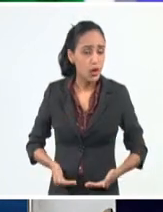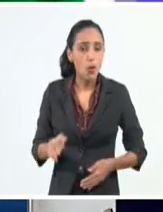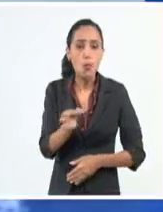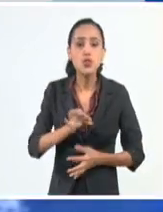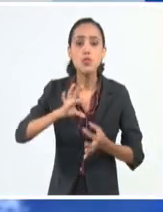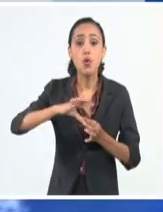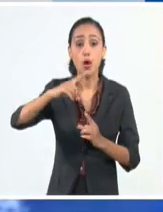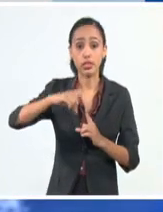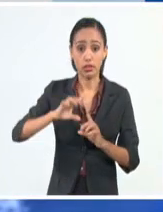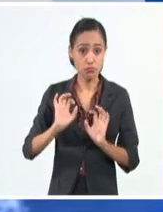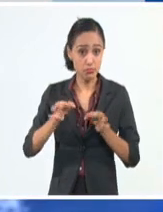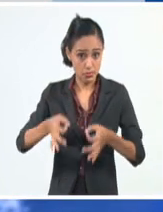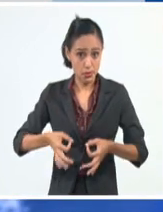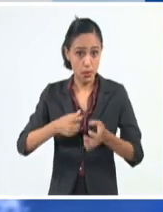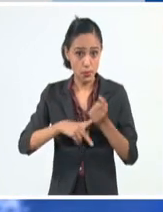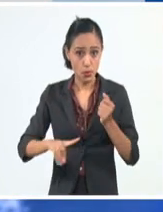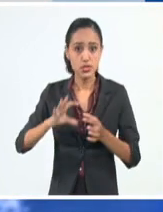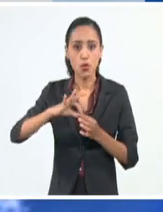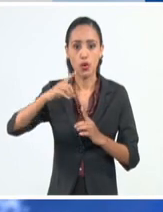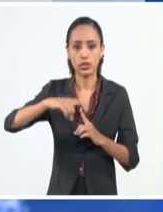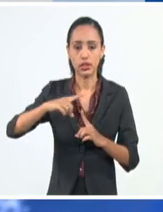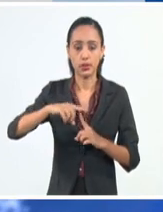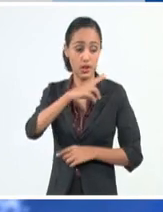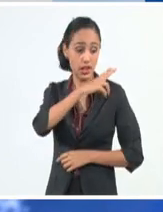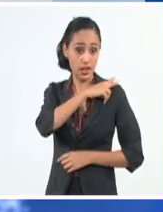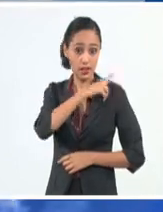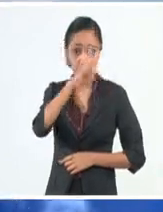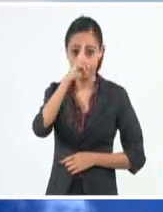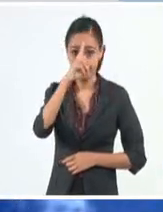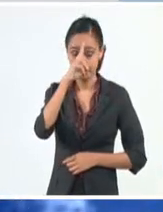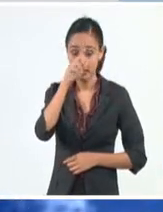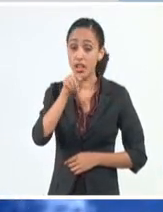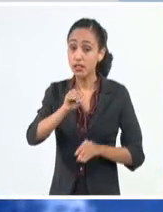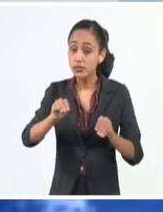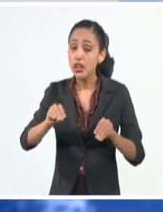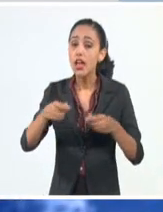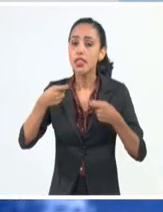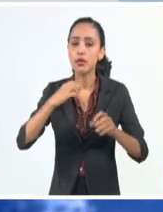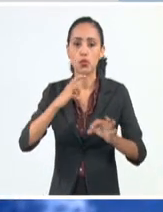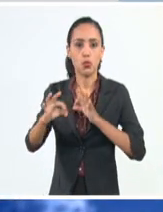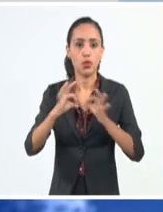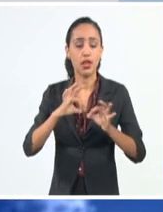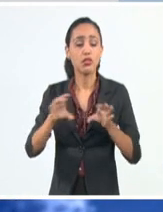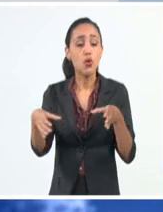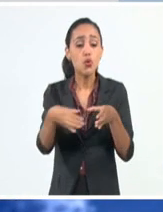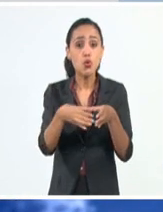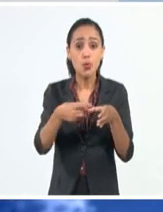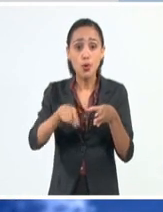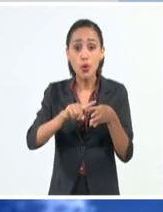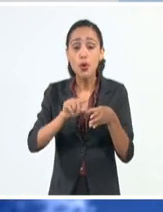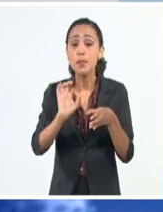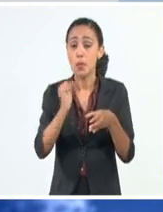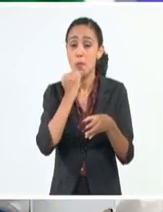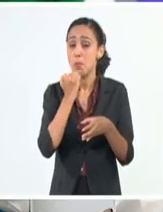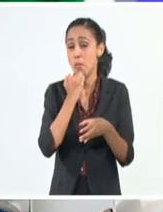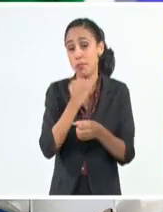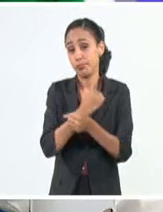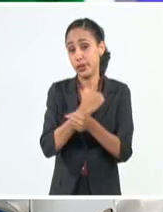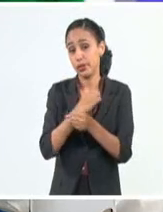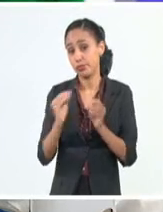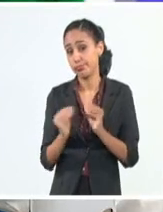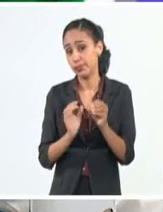esta provincia. Las autoridades sanitarias mantienen la alerta sobre la protección de los grupos de población más